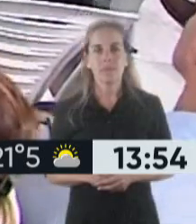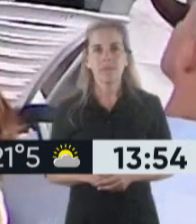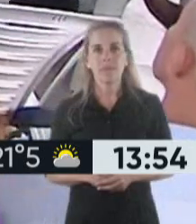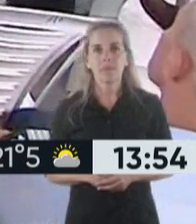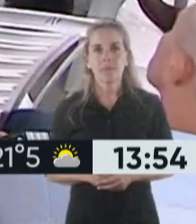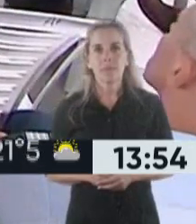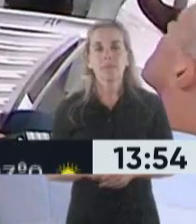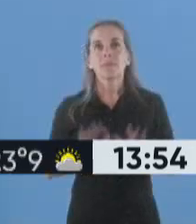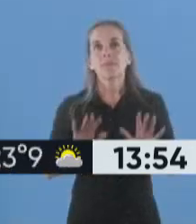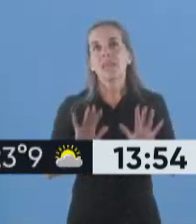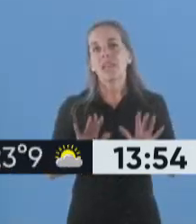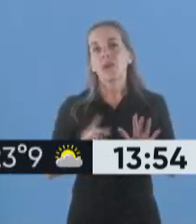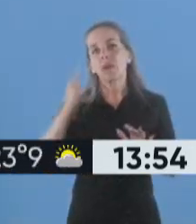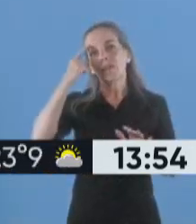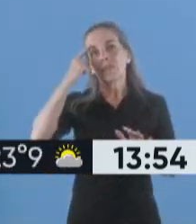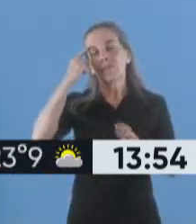Y me quedo con eso,